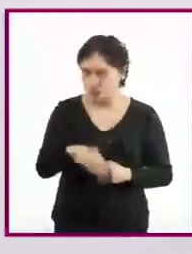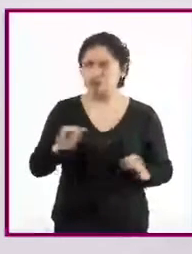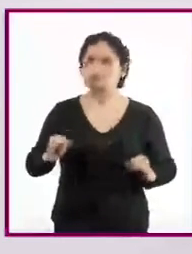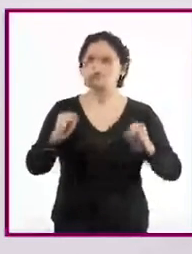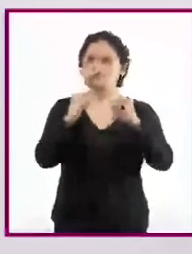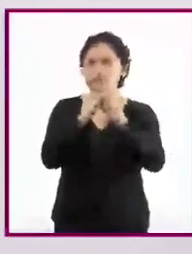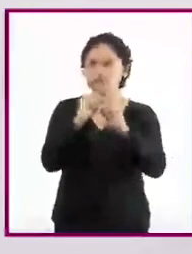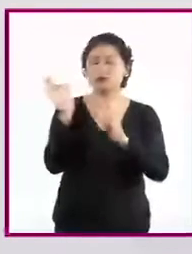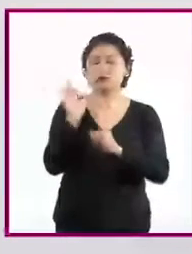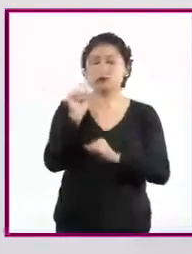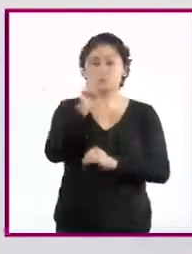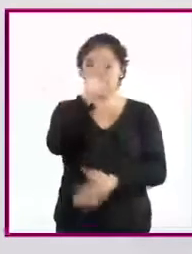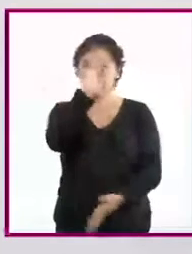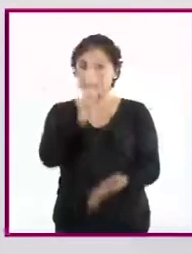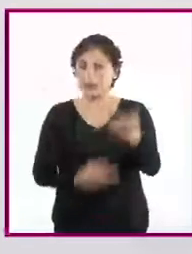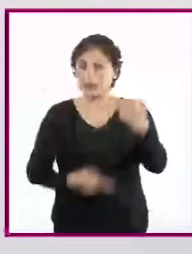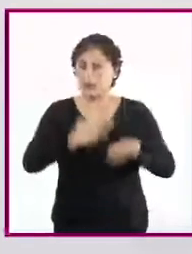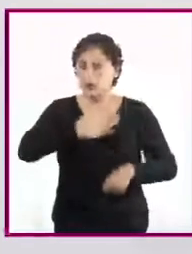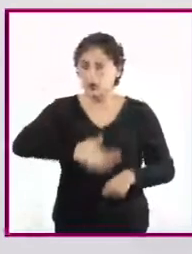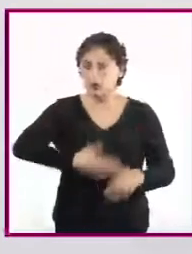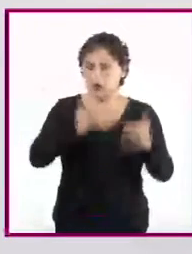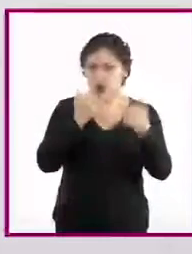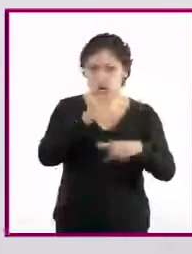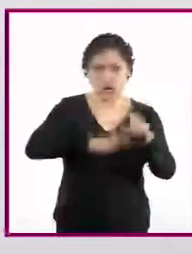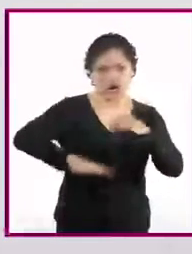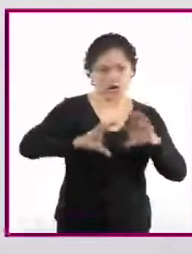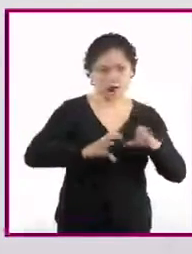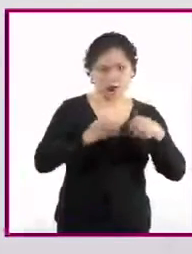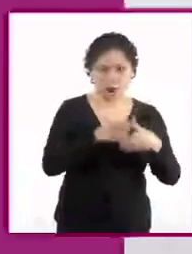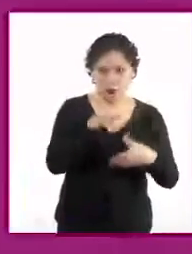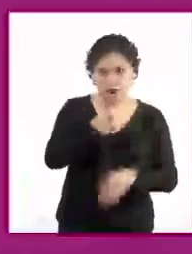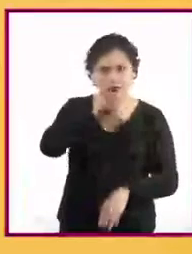para denunciar alguna injusticia que se cometa en tu comunidad?